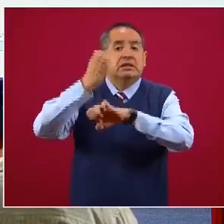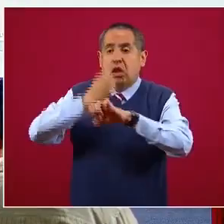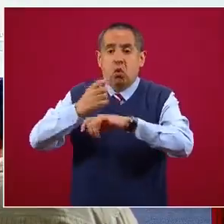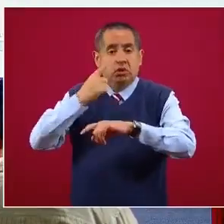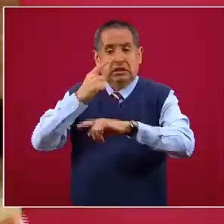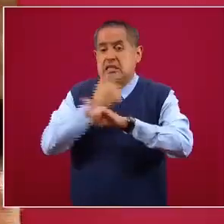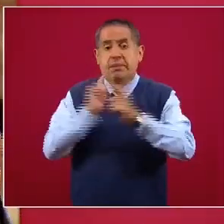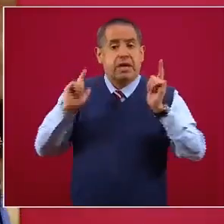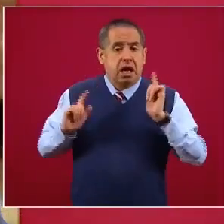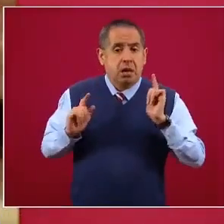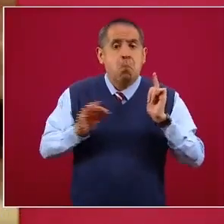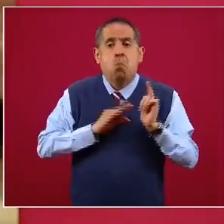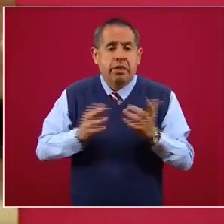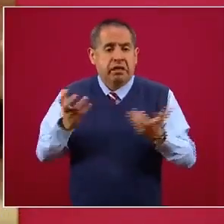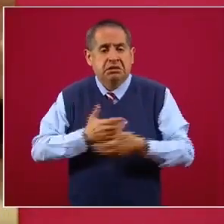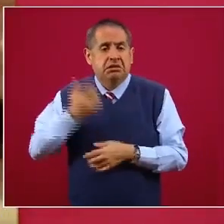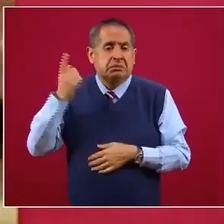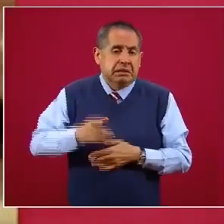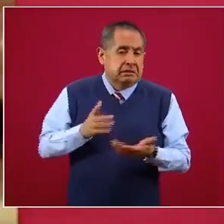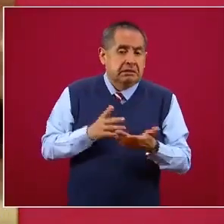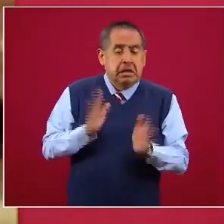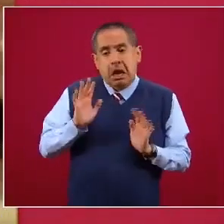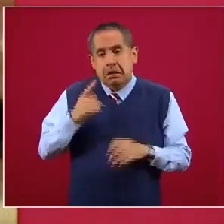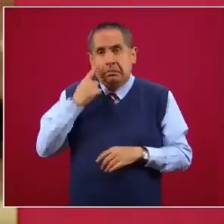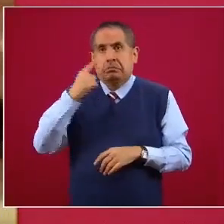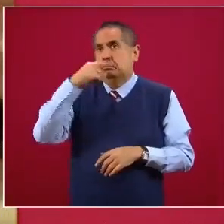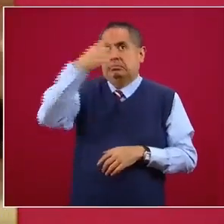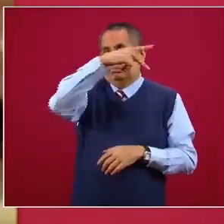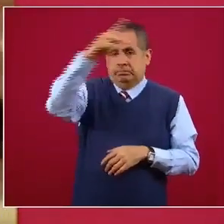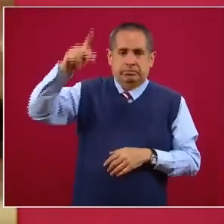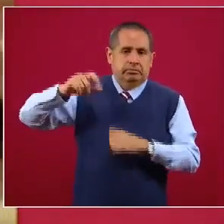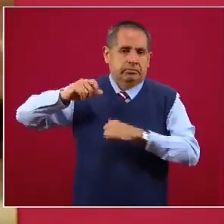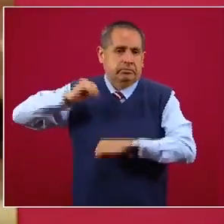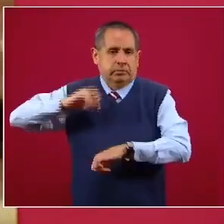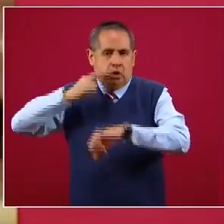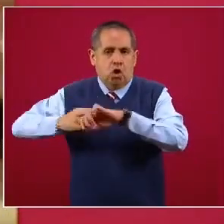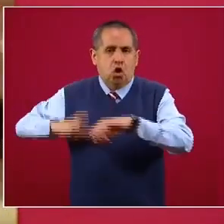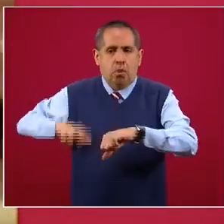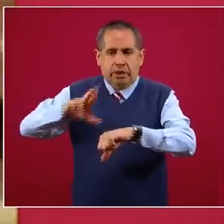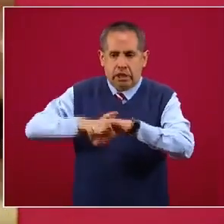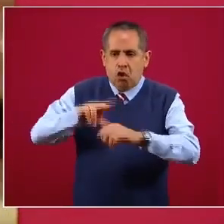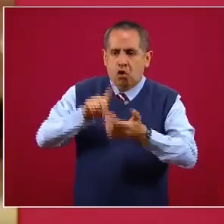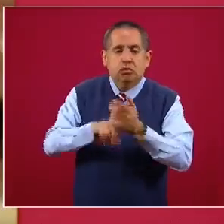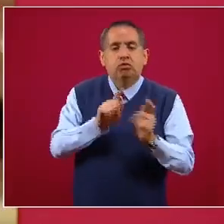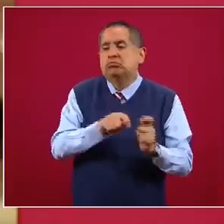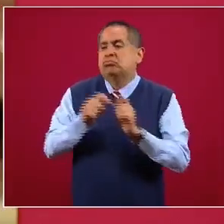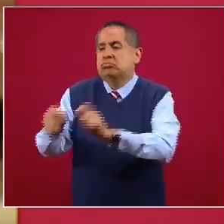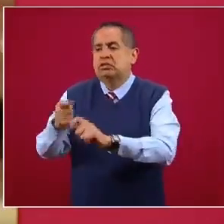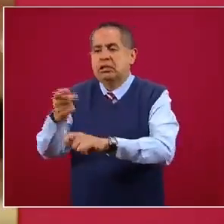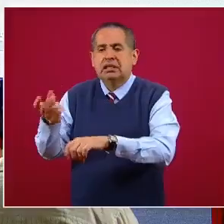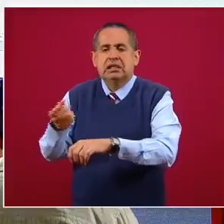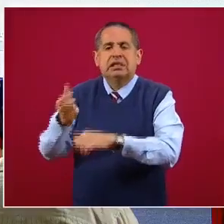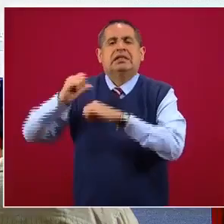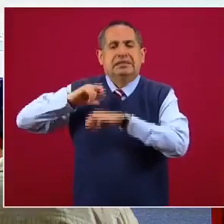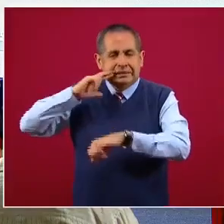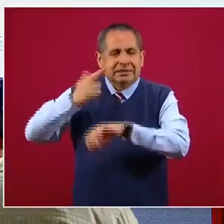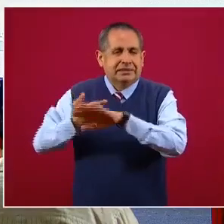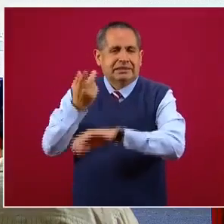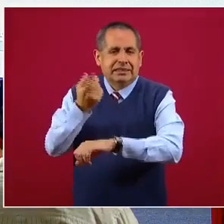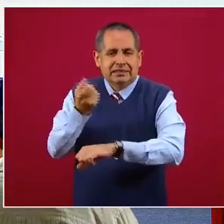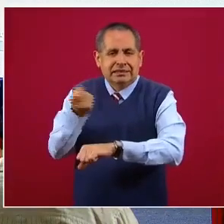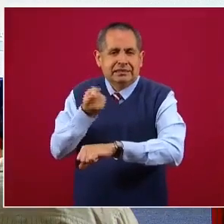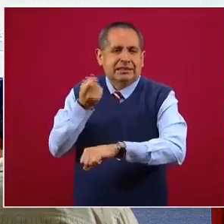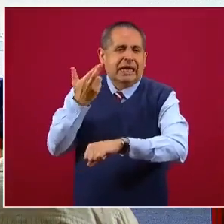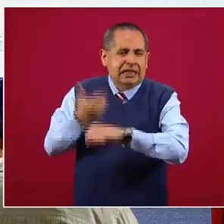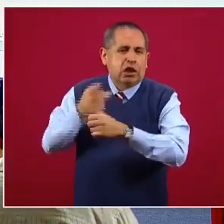soberano, tiene en la persona titular de su poder ejecutivo a una autoridad sanitaria que debe responder